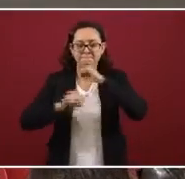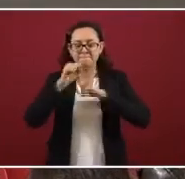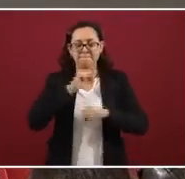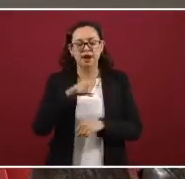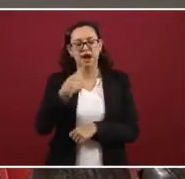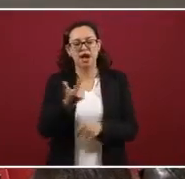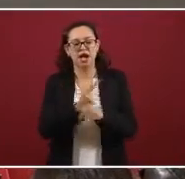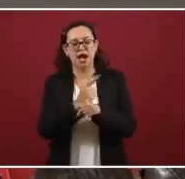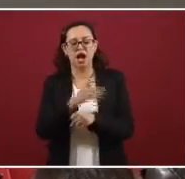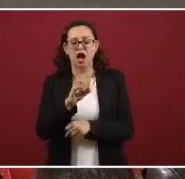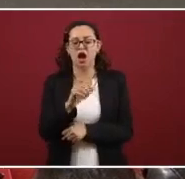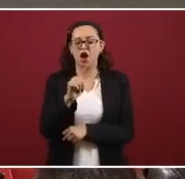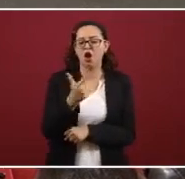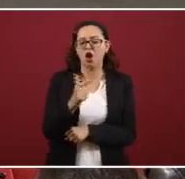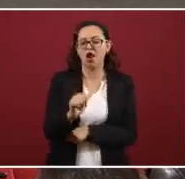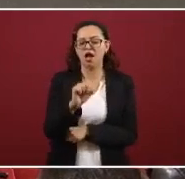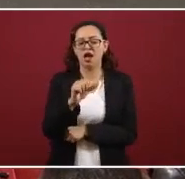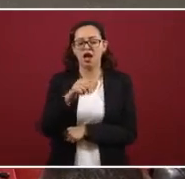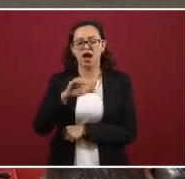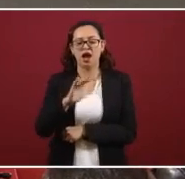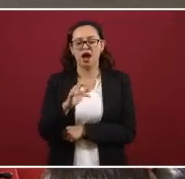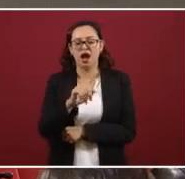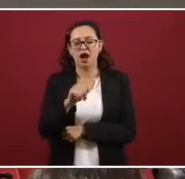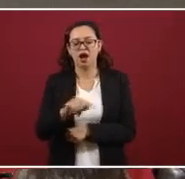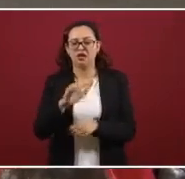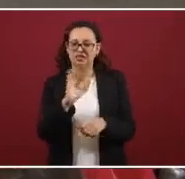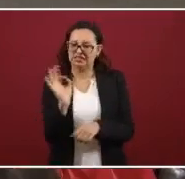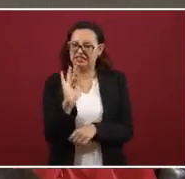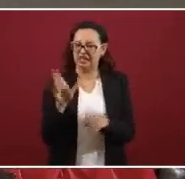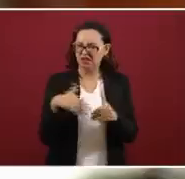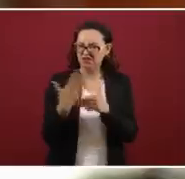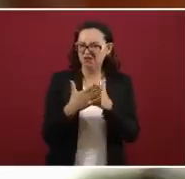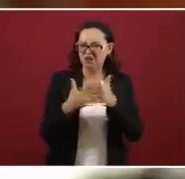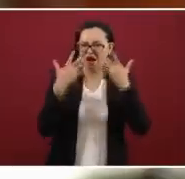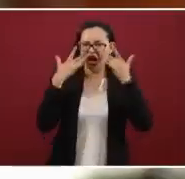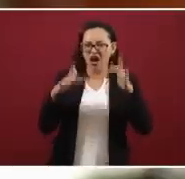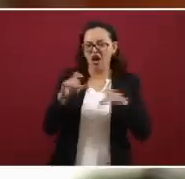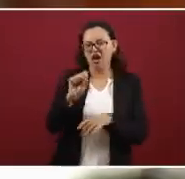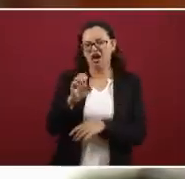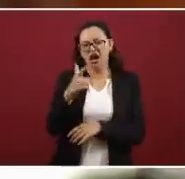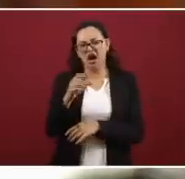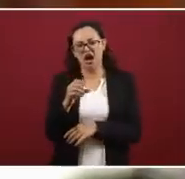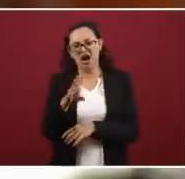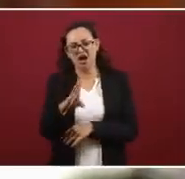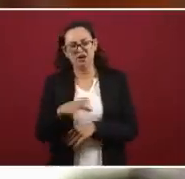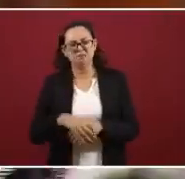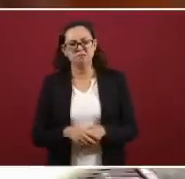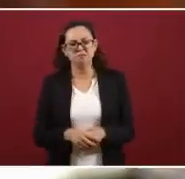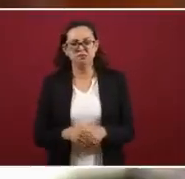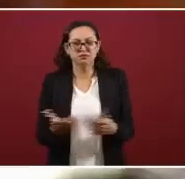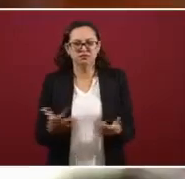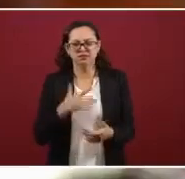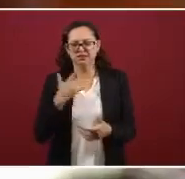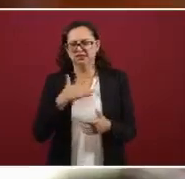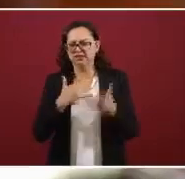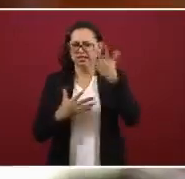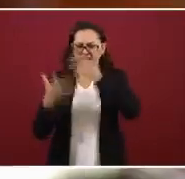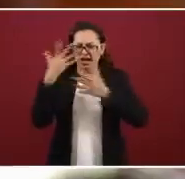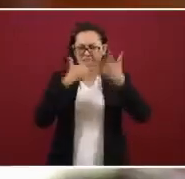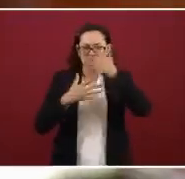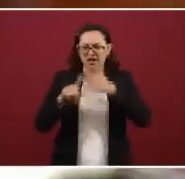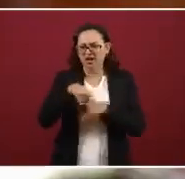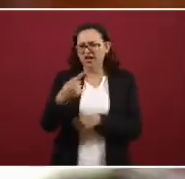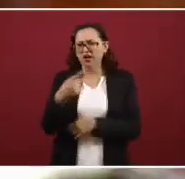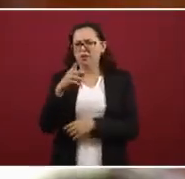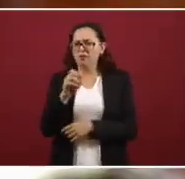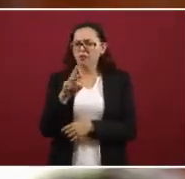licenciada Olga Sánchez Cordero podría abandonar Segob. De hecho, este tema causó un poco de confusión con Porfirio Muñoz